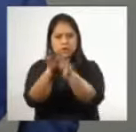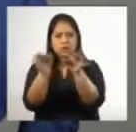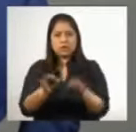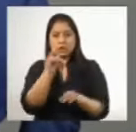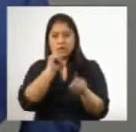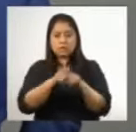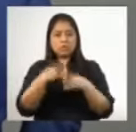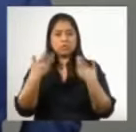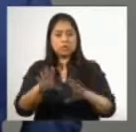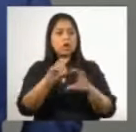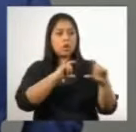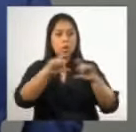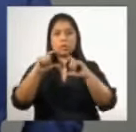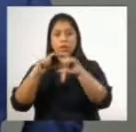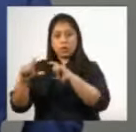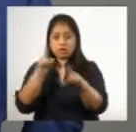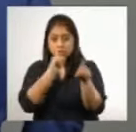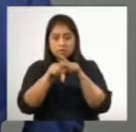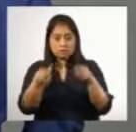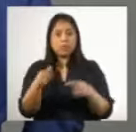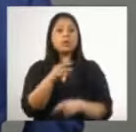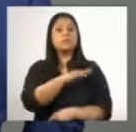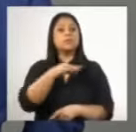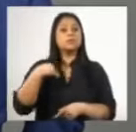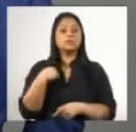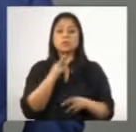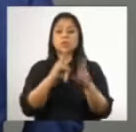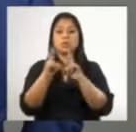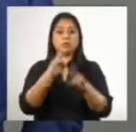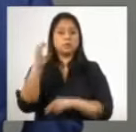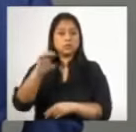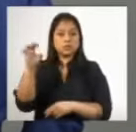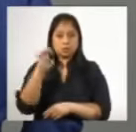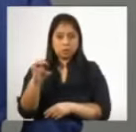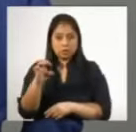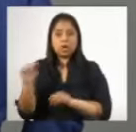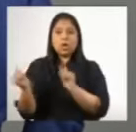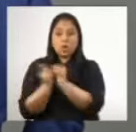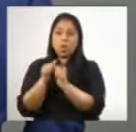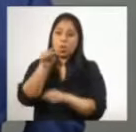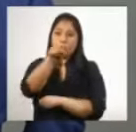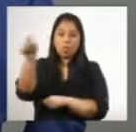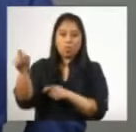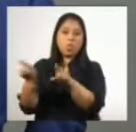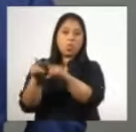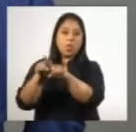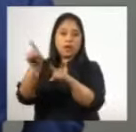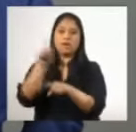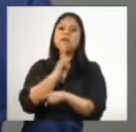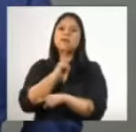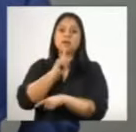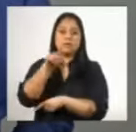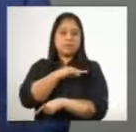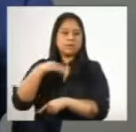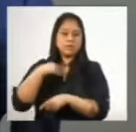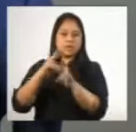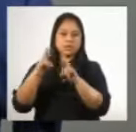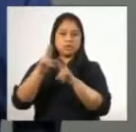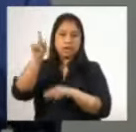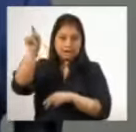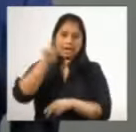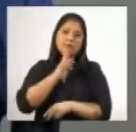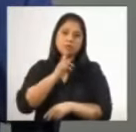las comunicaciones a través del Ministerio de Relaciones Exteriores con sus homólogos en Honduras para que apliquen